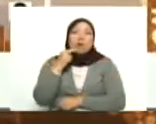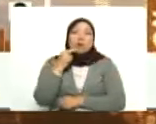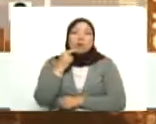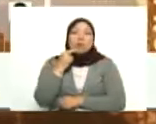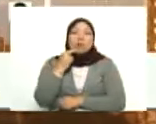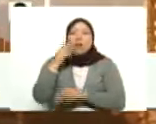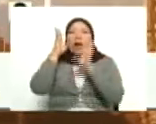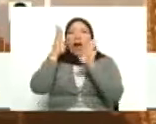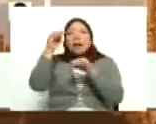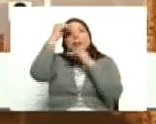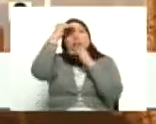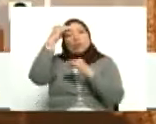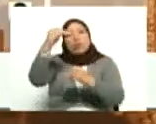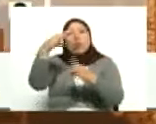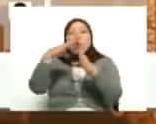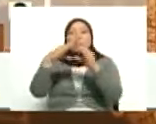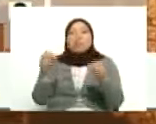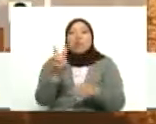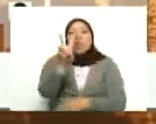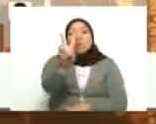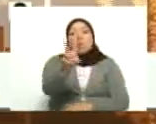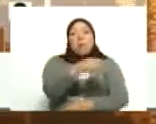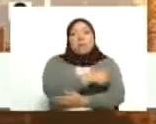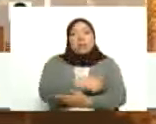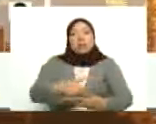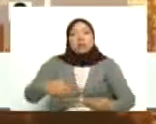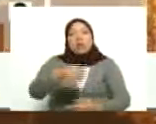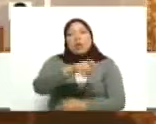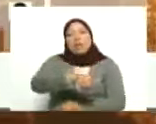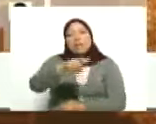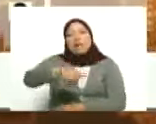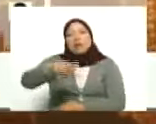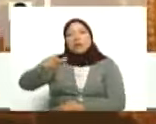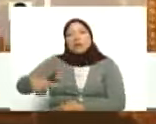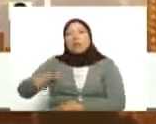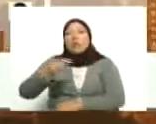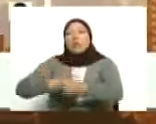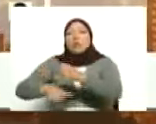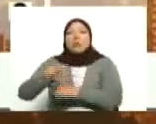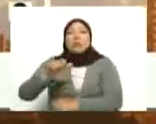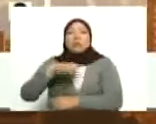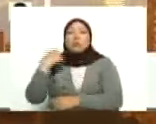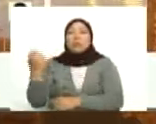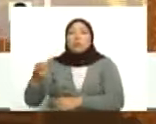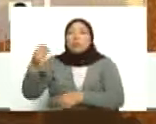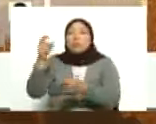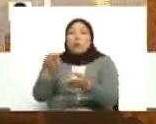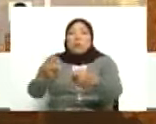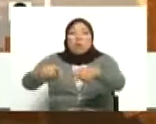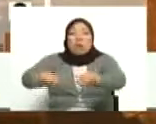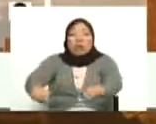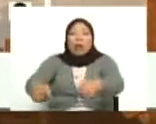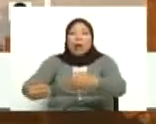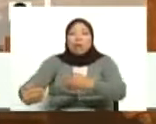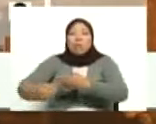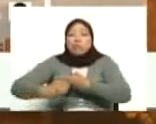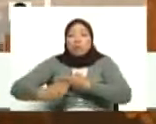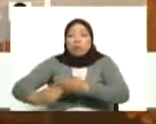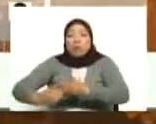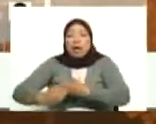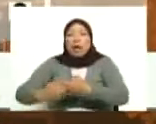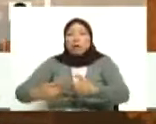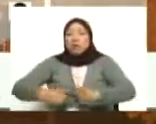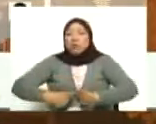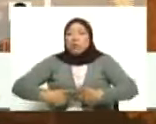estamos atendiendo más de 2 millones de personas que están en este momento bloqueados, asediados allí en Gaza, están